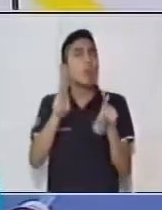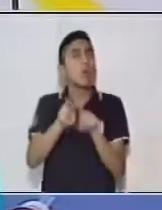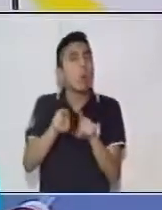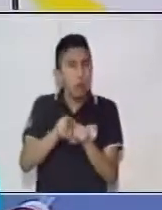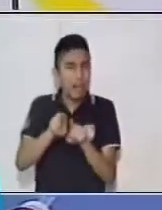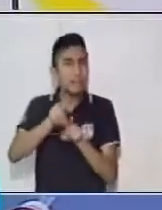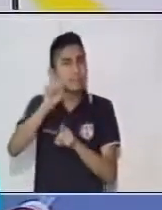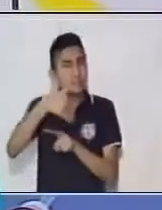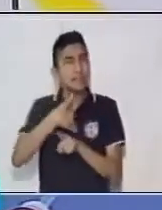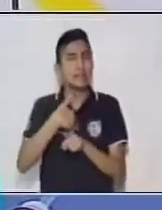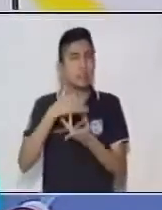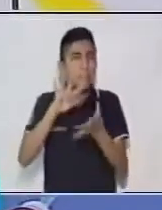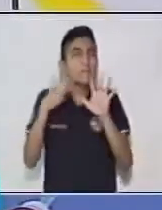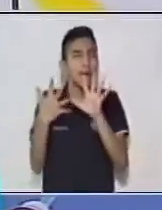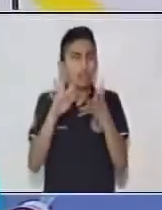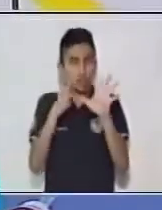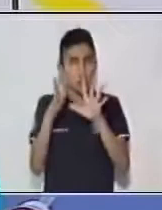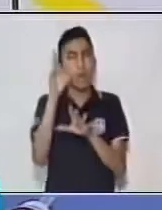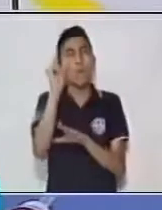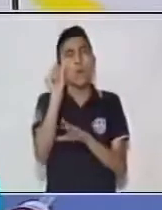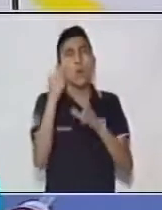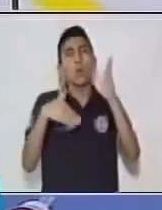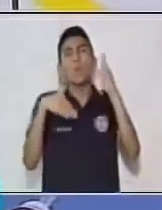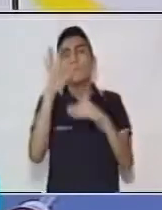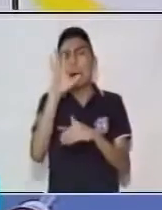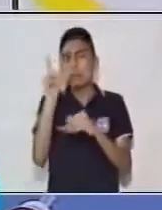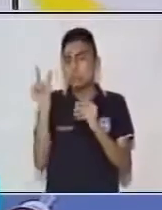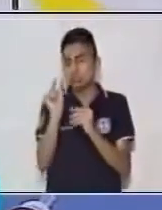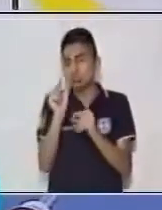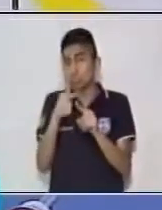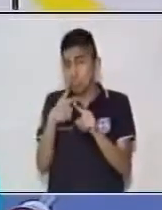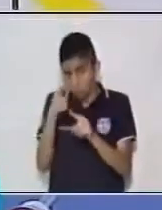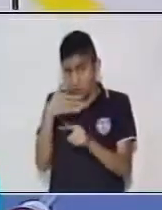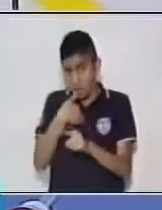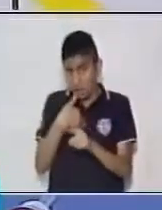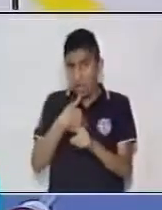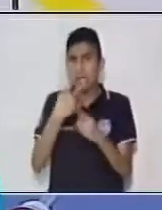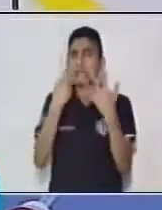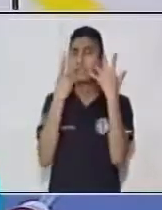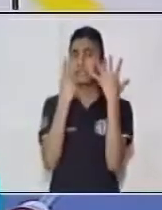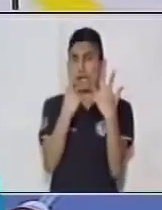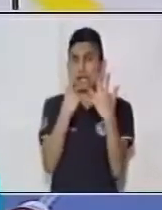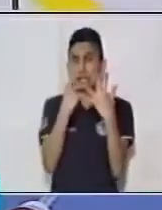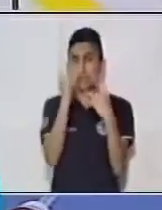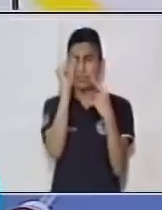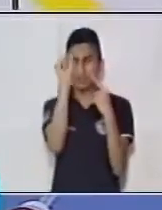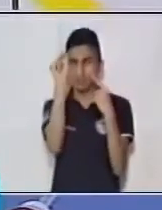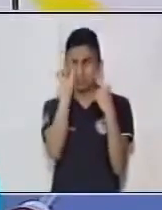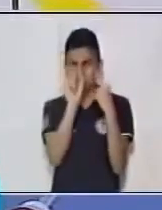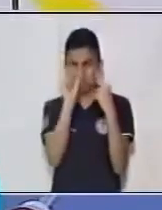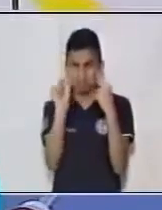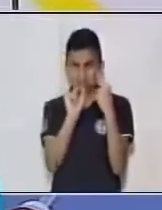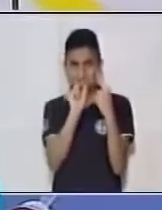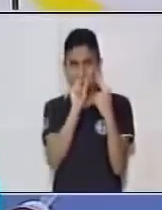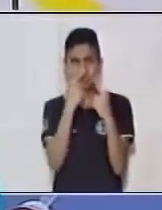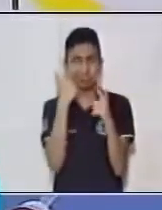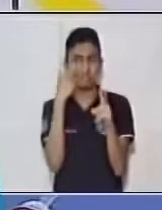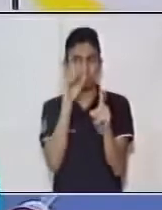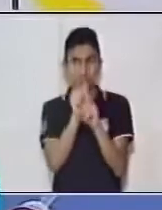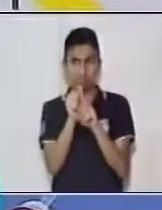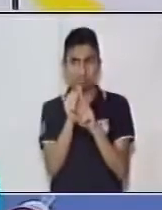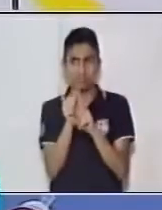porque estos son un poco más cortos, pero tiene 6 partes. Entonces,